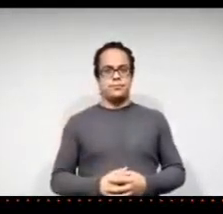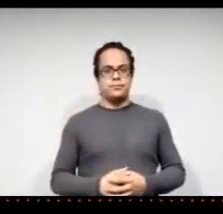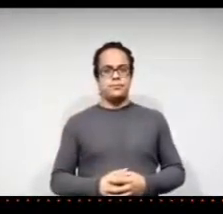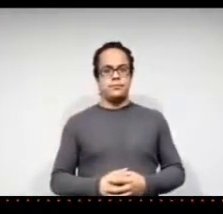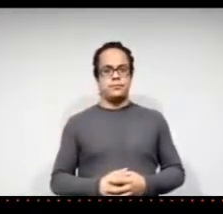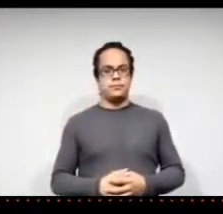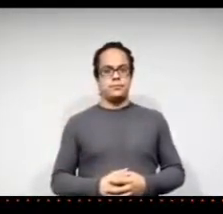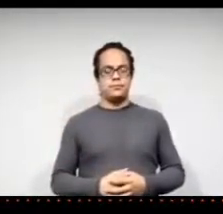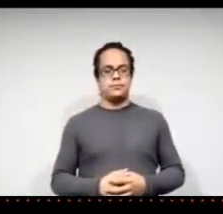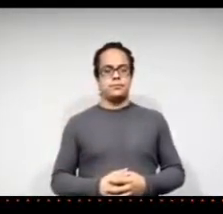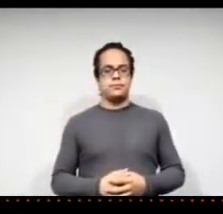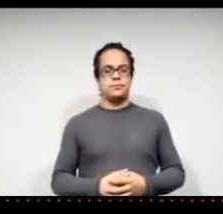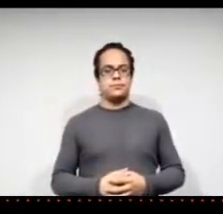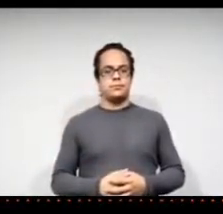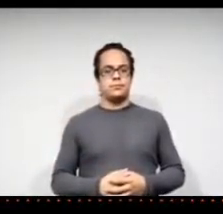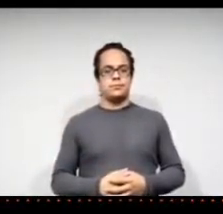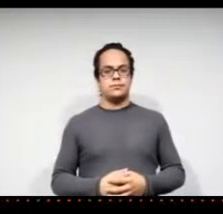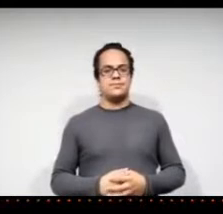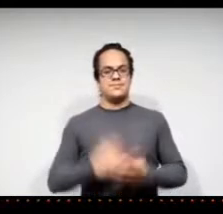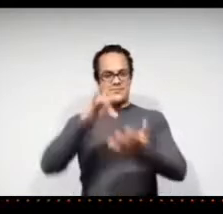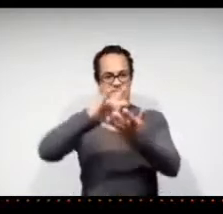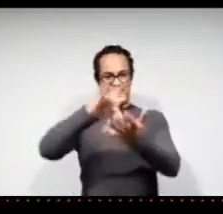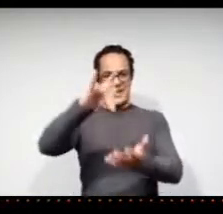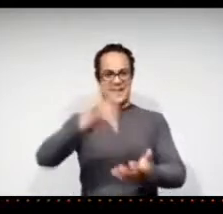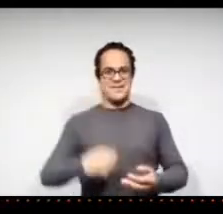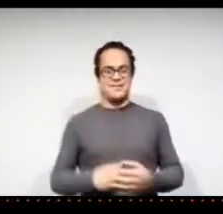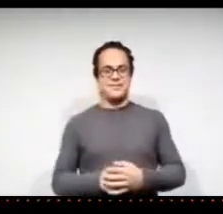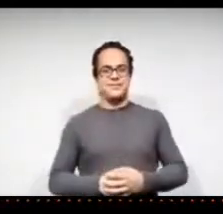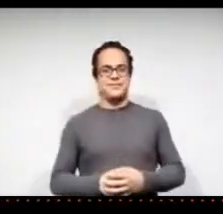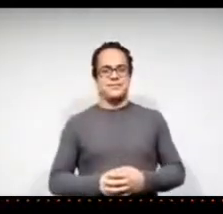Ya está abierto mi micrófono. Gracias.